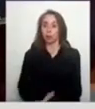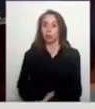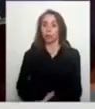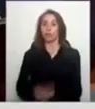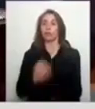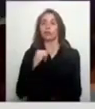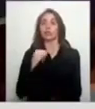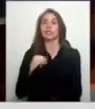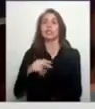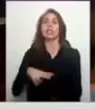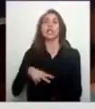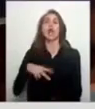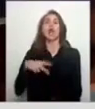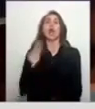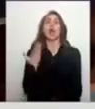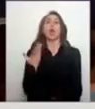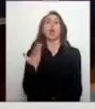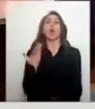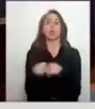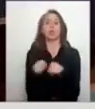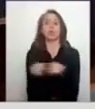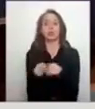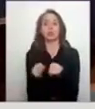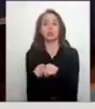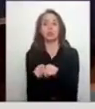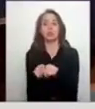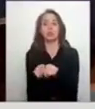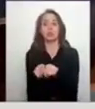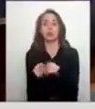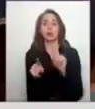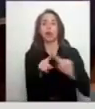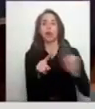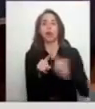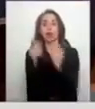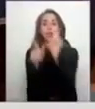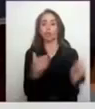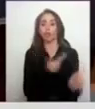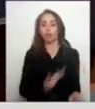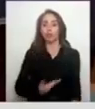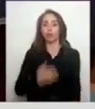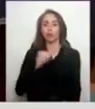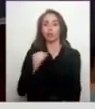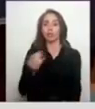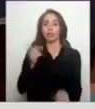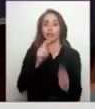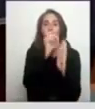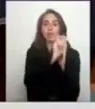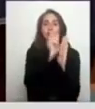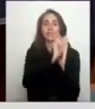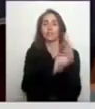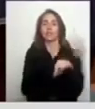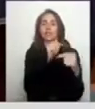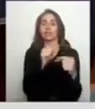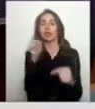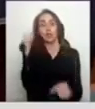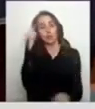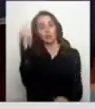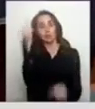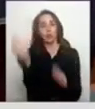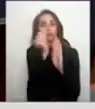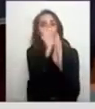lujo Al igual veo que otros gobiernos de seguir reescribiendo la historia A su antojo